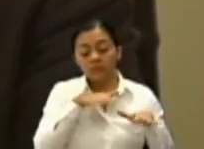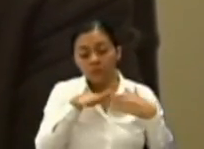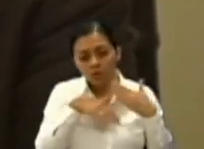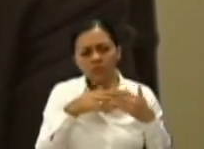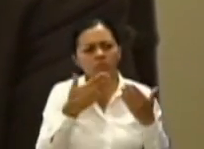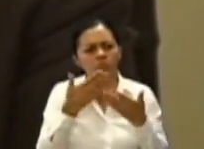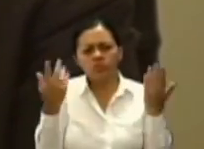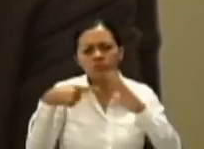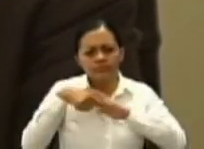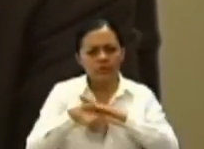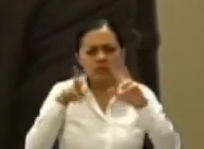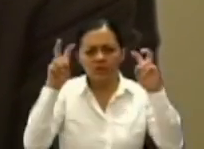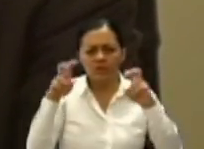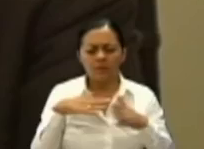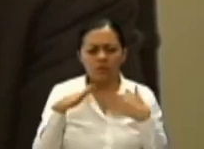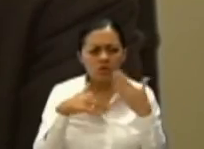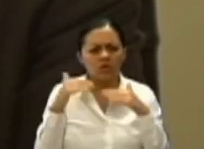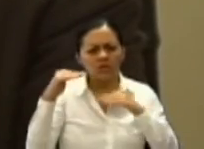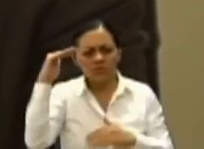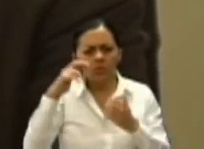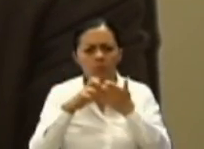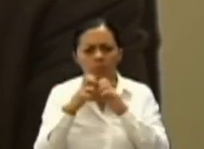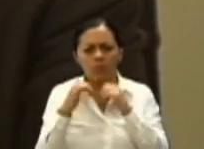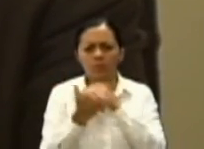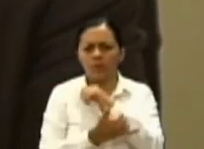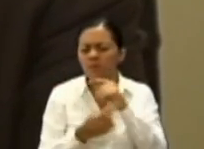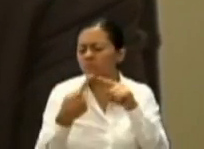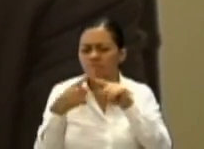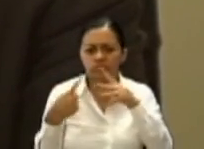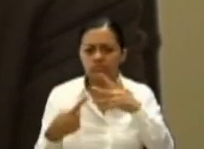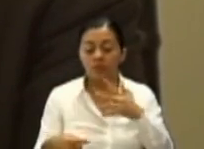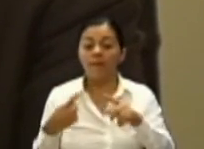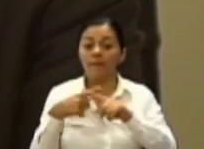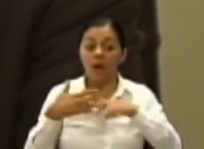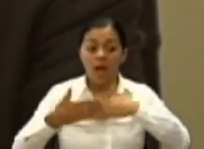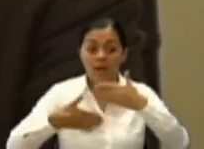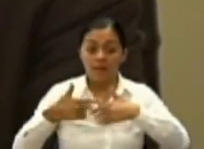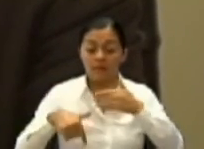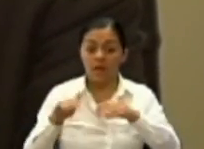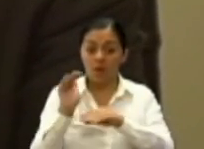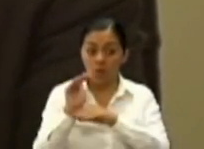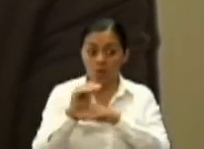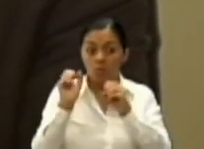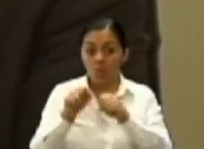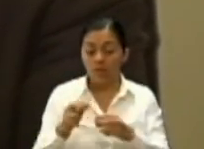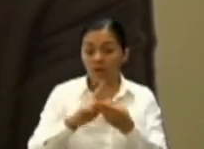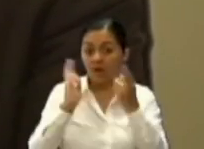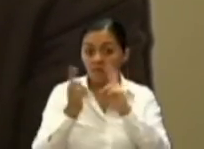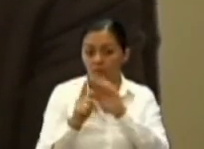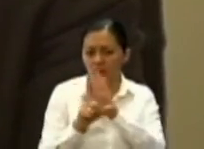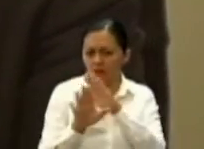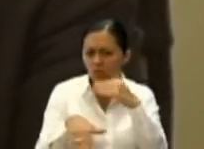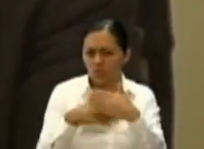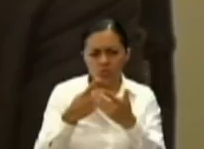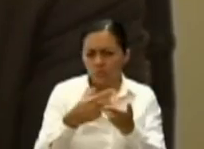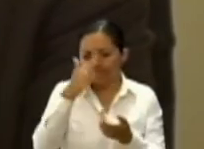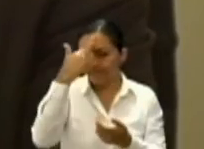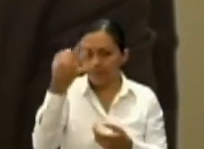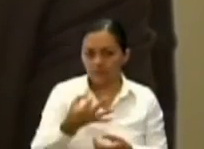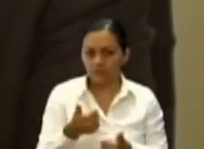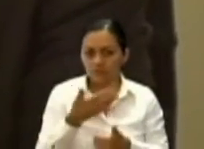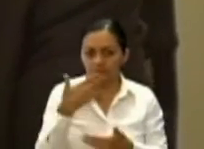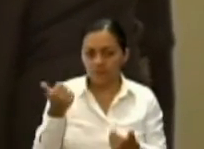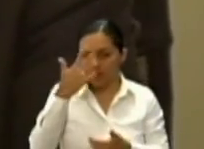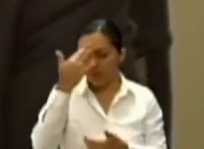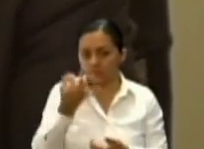el país pese a los avances los últimos años eso no se va a solucionar con reformitas etcétera hay que tomar decisiones de fondo